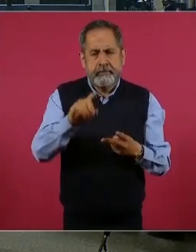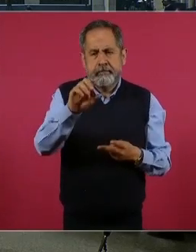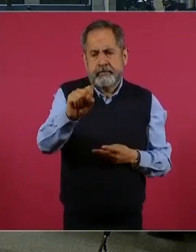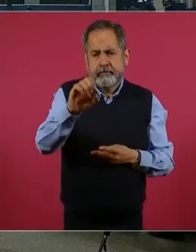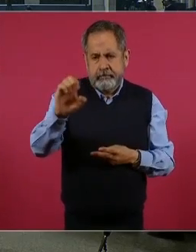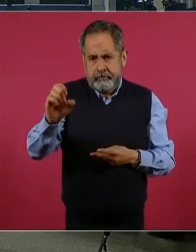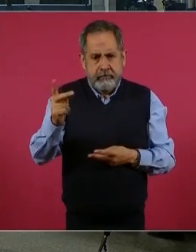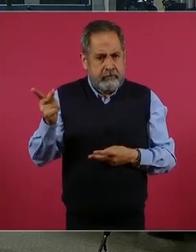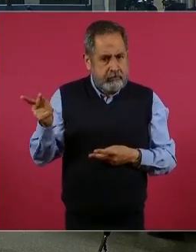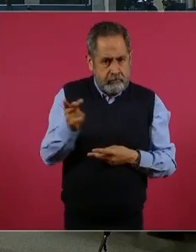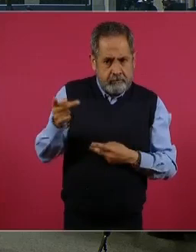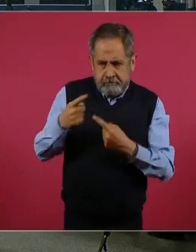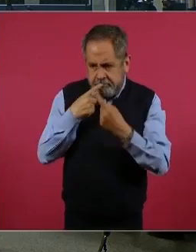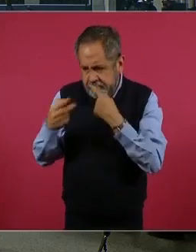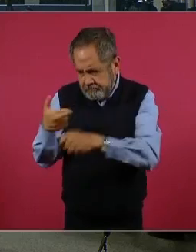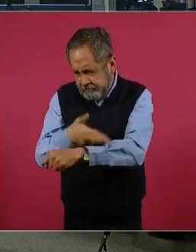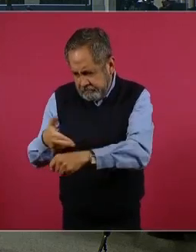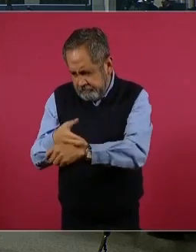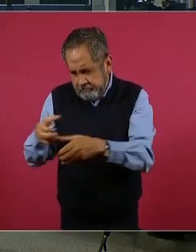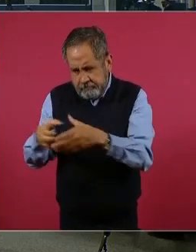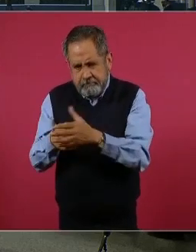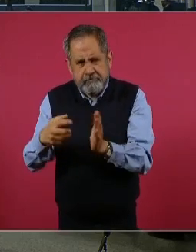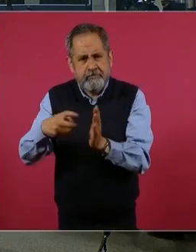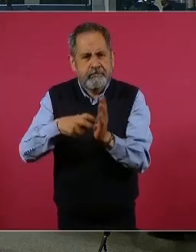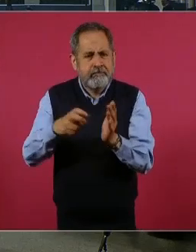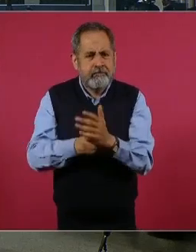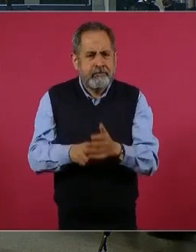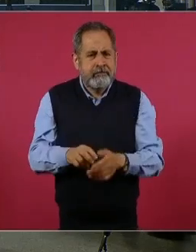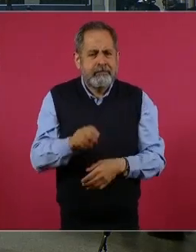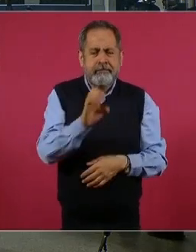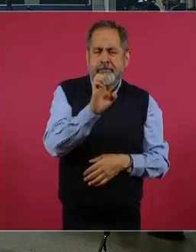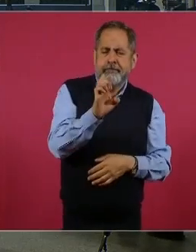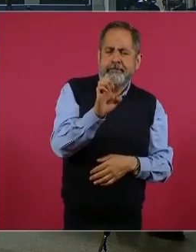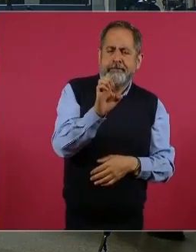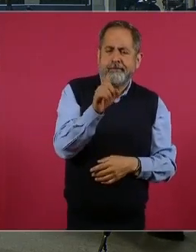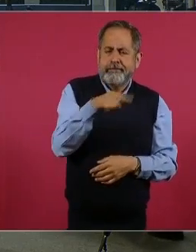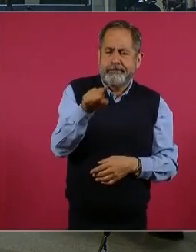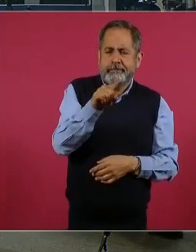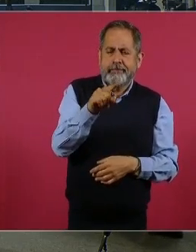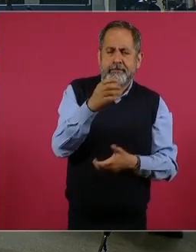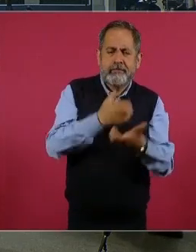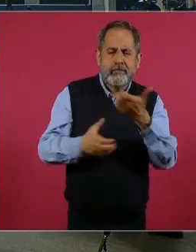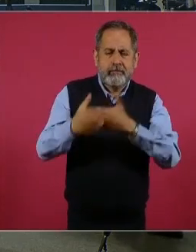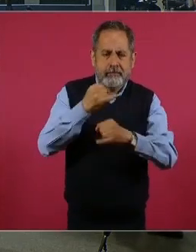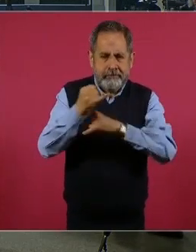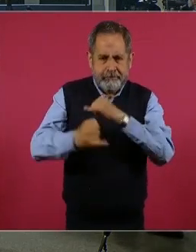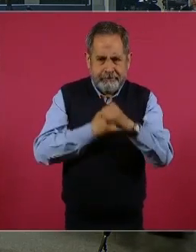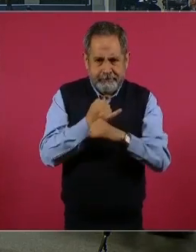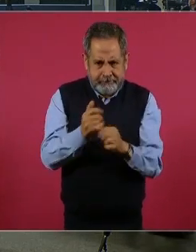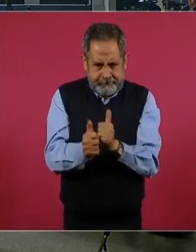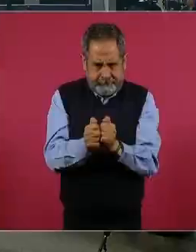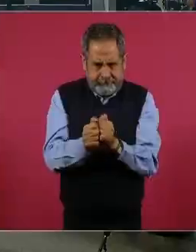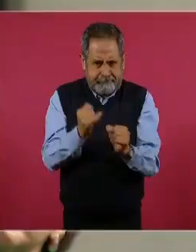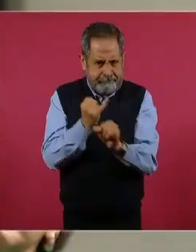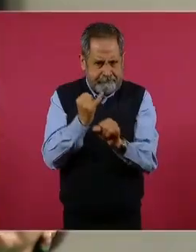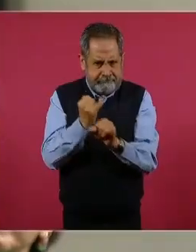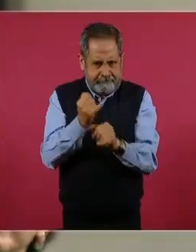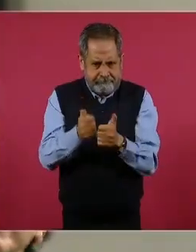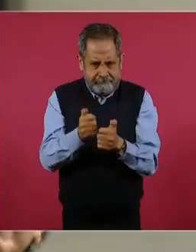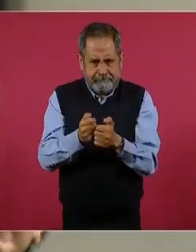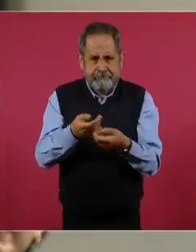Economía están trabajando para regular el e-commerce internacional, que es este comercio a través de aplicaciones y tiendas